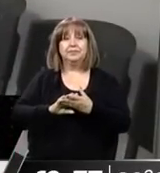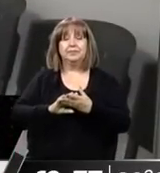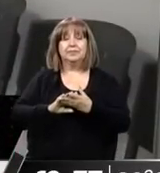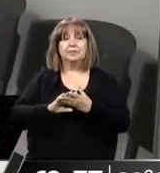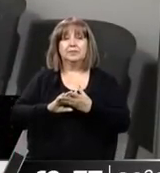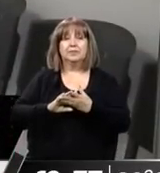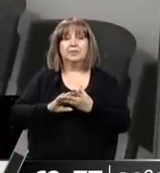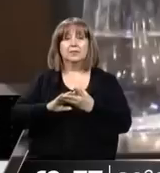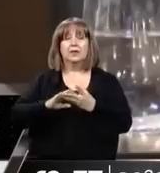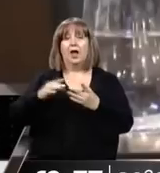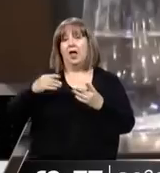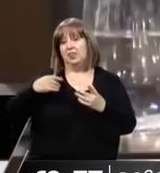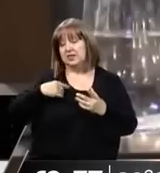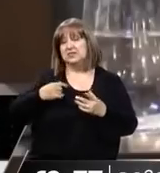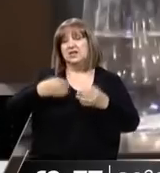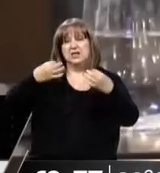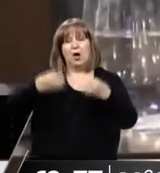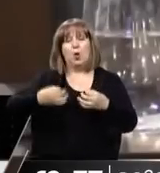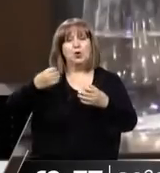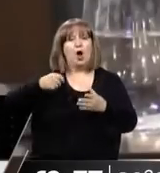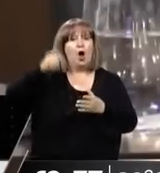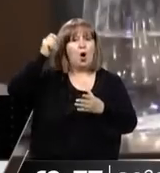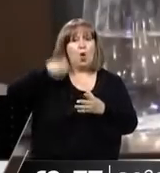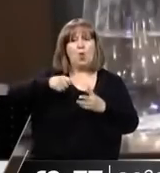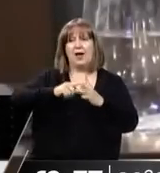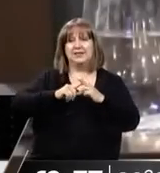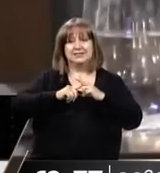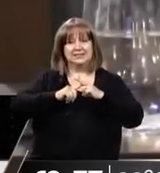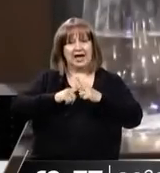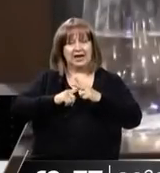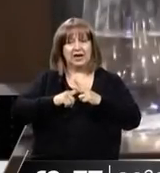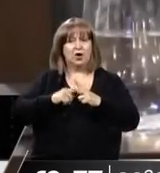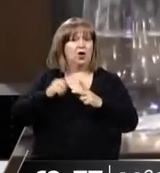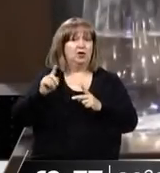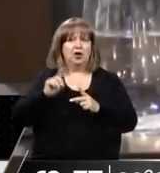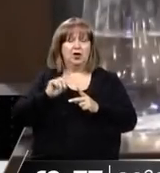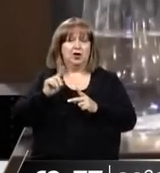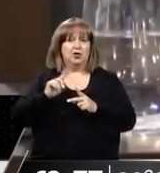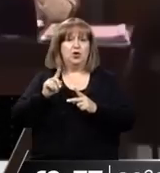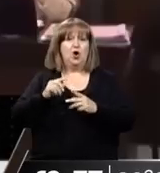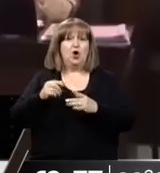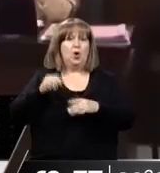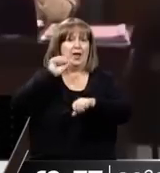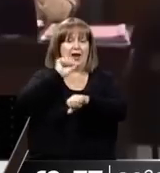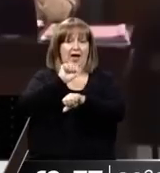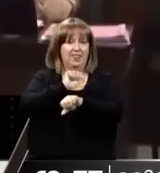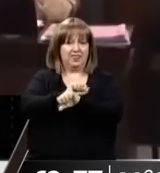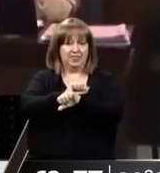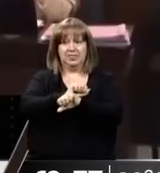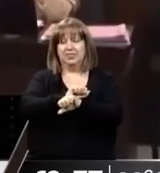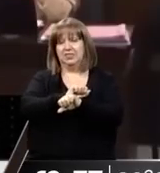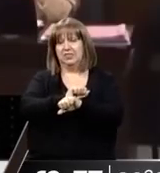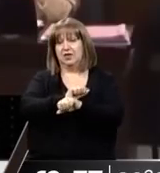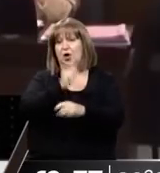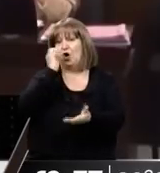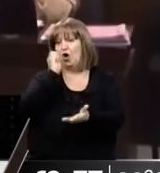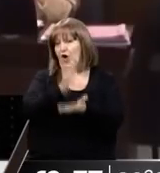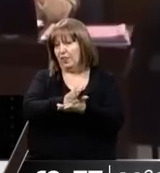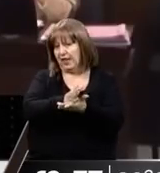no lo hubiera condenado a mi cliente es decir por qué no porque realmente no es por nada pero